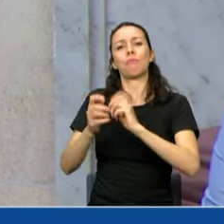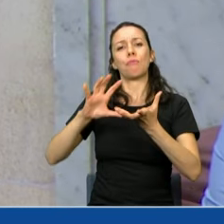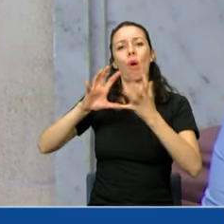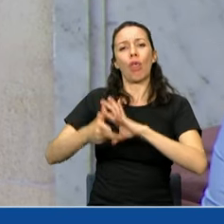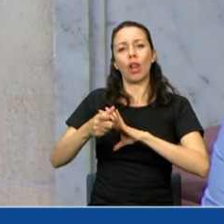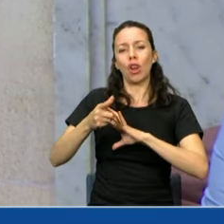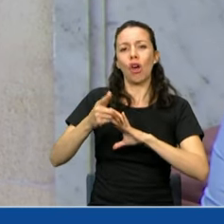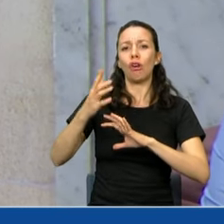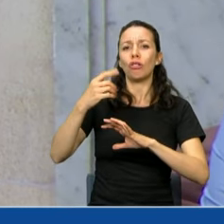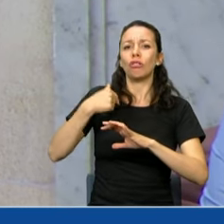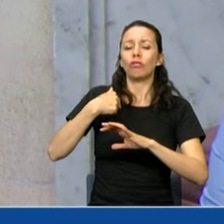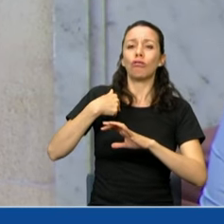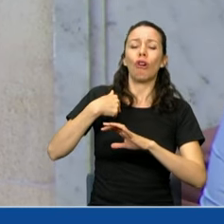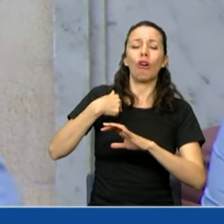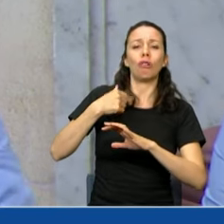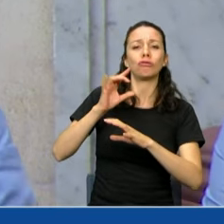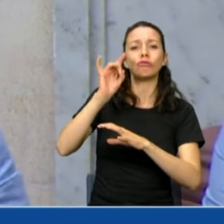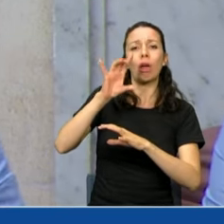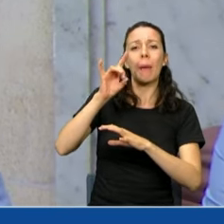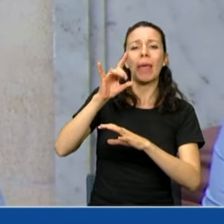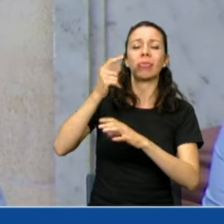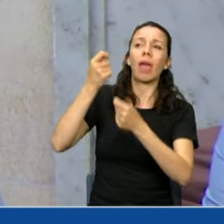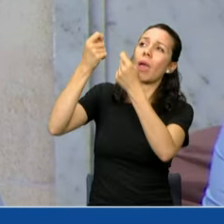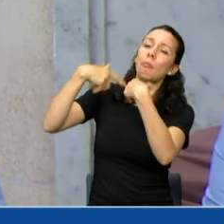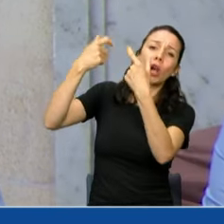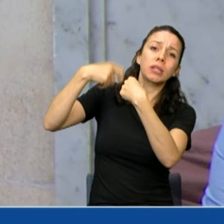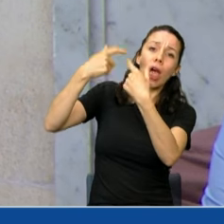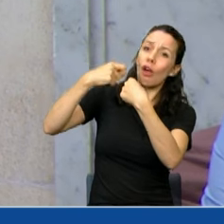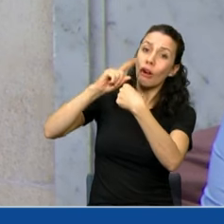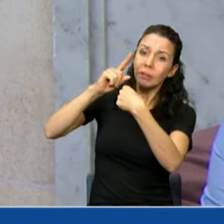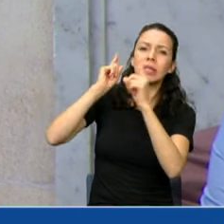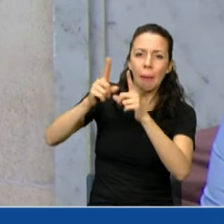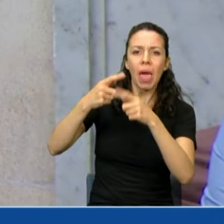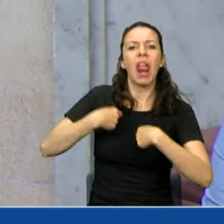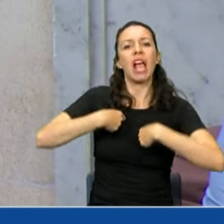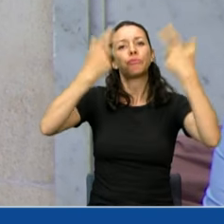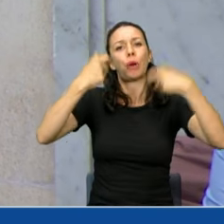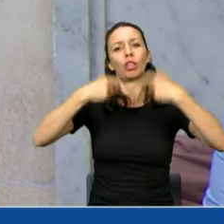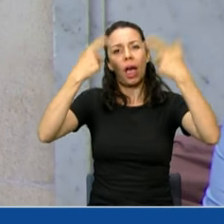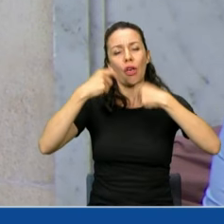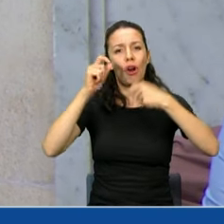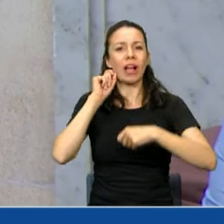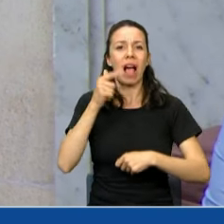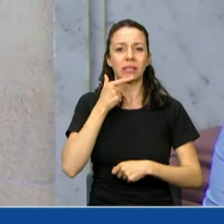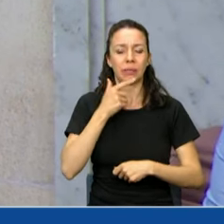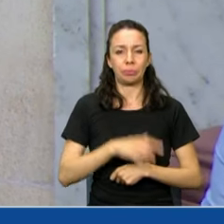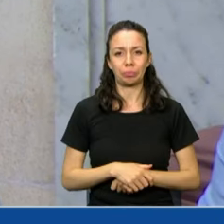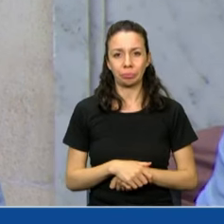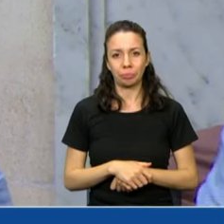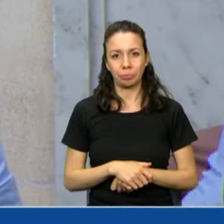empezar a ser exportador de gas por eso señor presidente Me parece